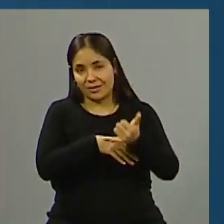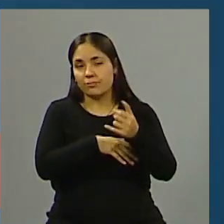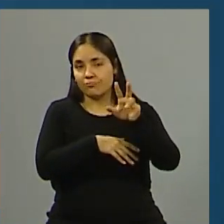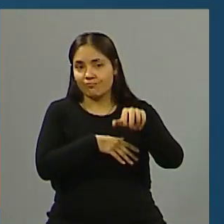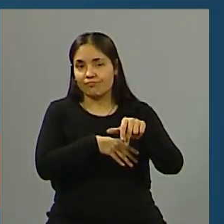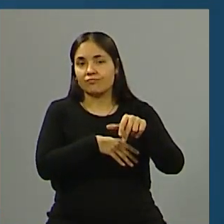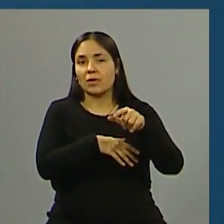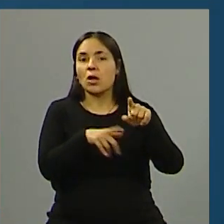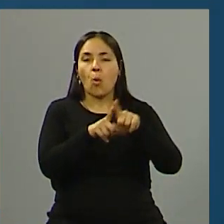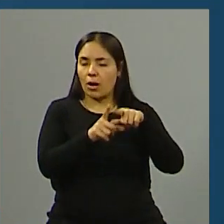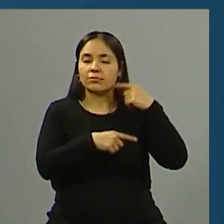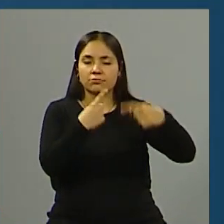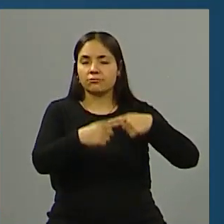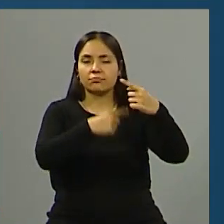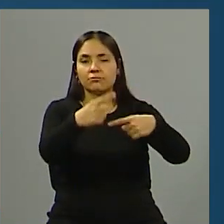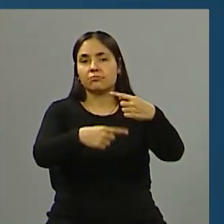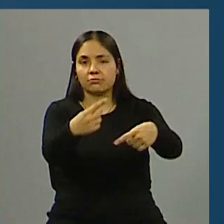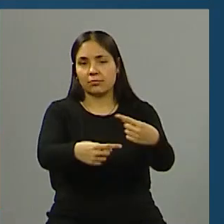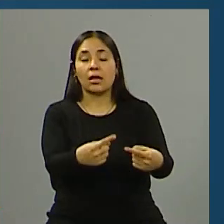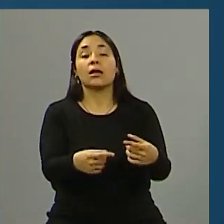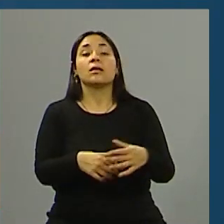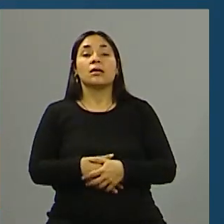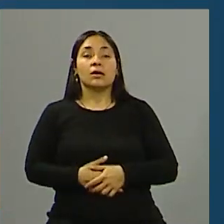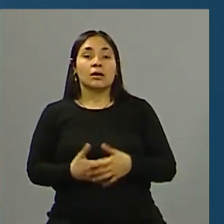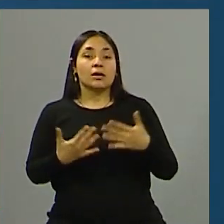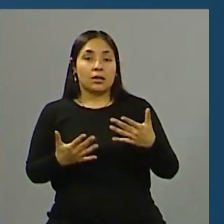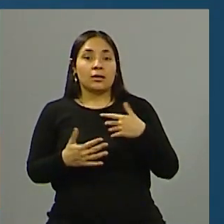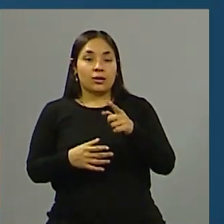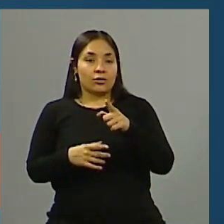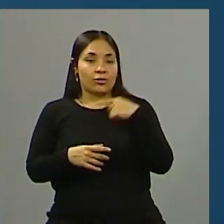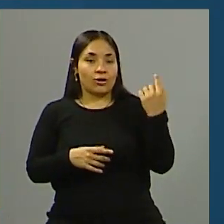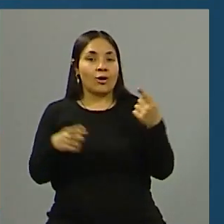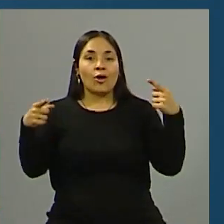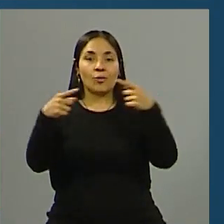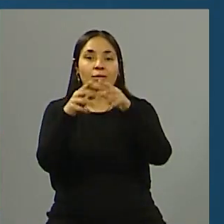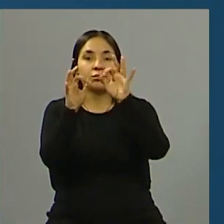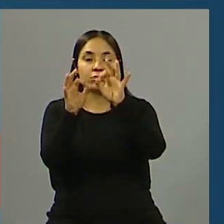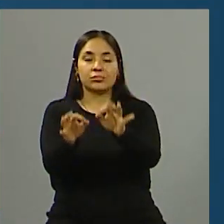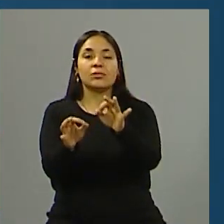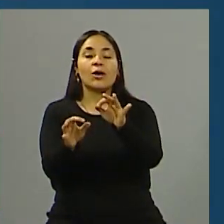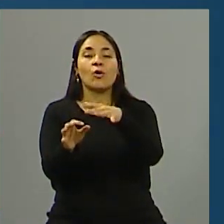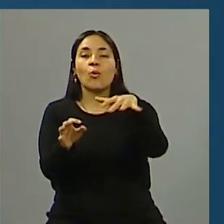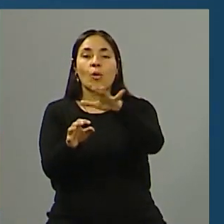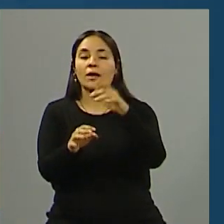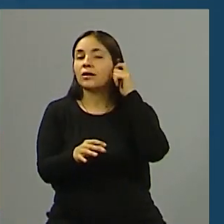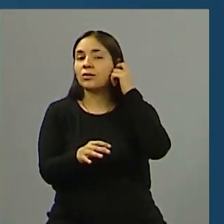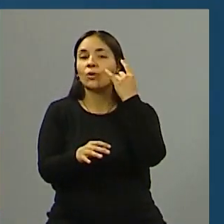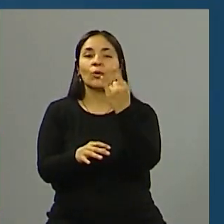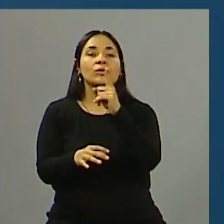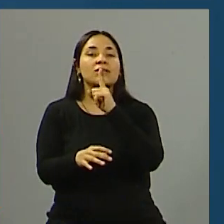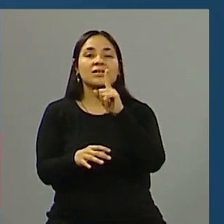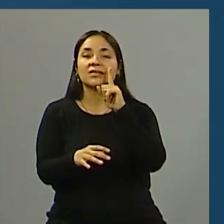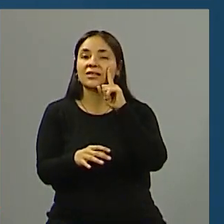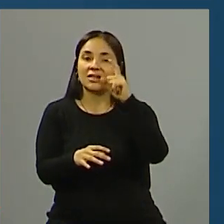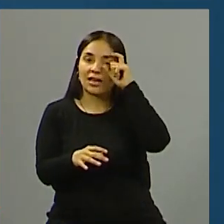Y sí tenemos planificado poder llegar a Gutiérrez en algún momento. Ahí tenemos una